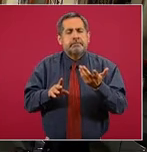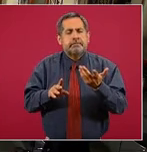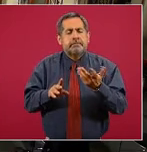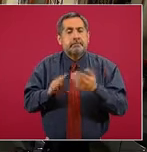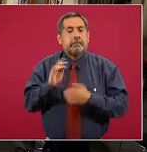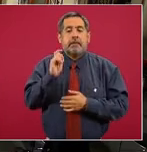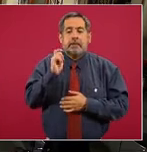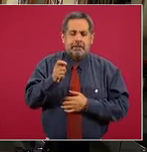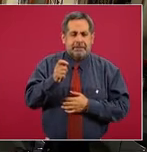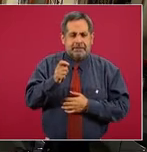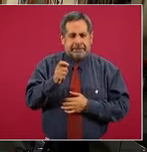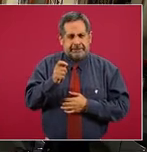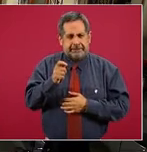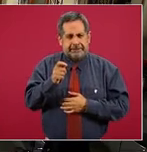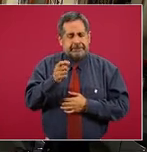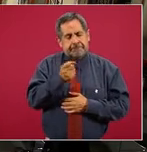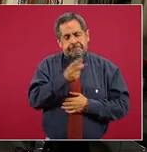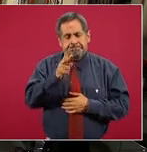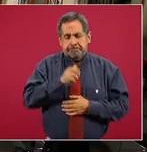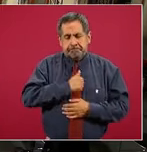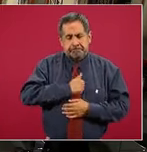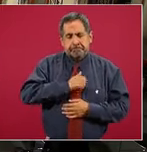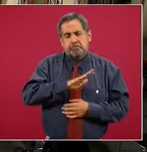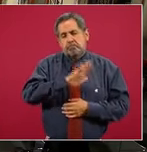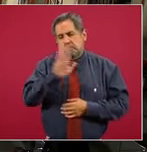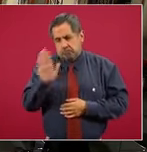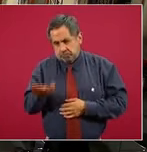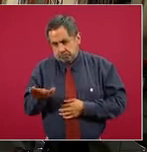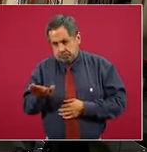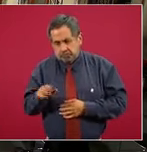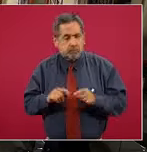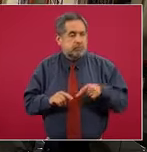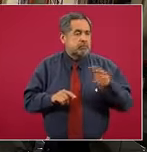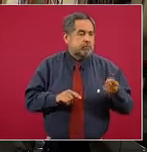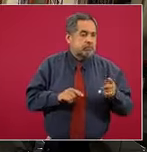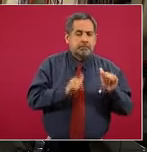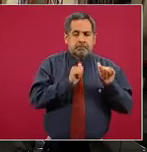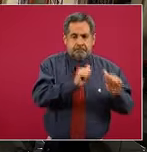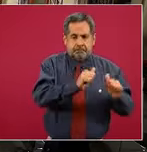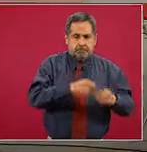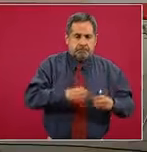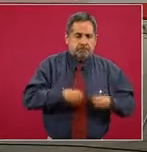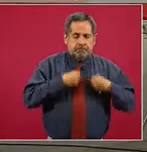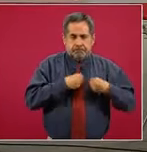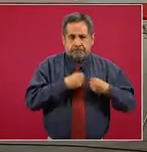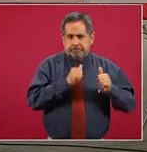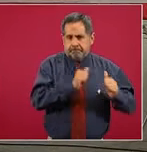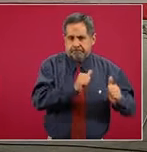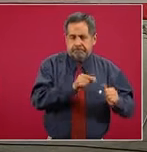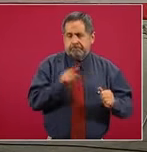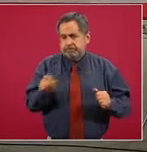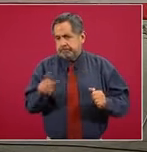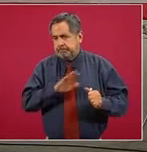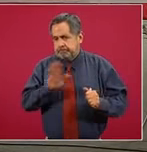aquellos que lamentablemente fallecieron contra los que no fallecieron. Y también vemos claramente que en